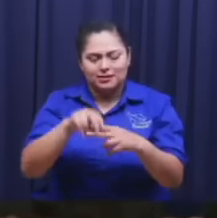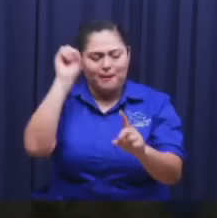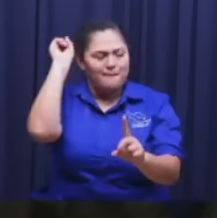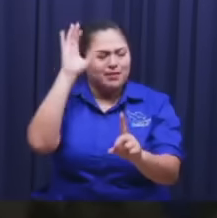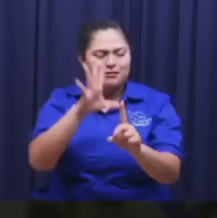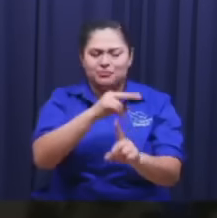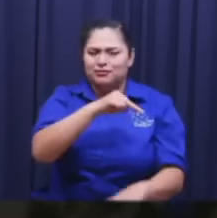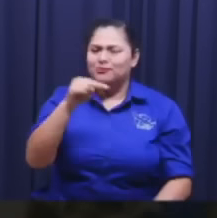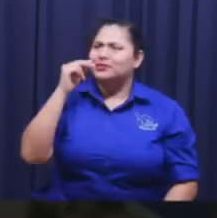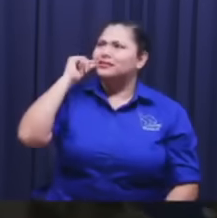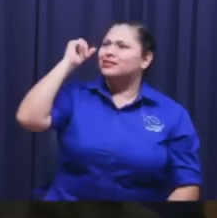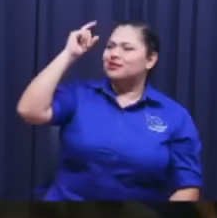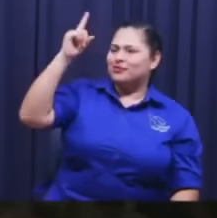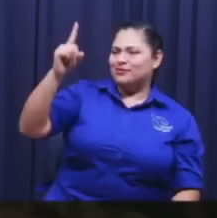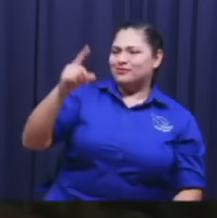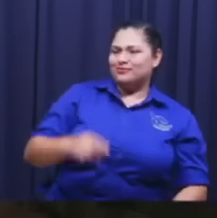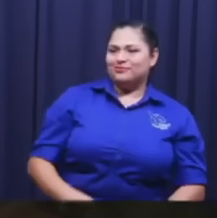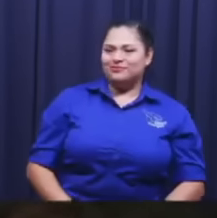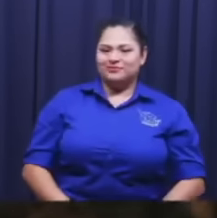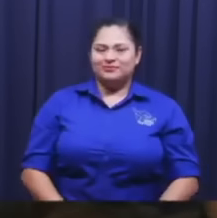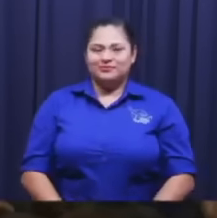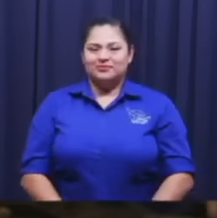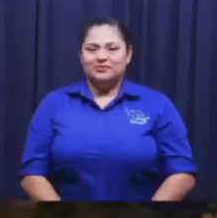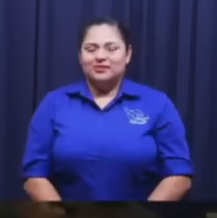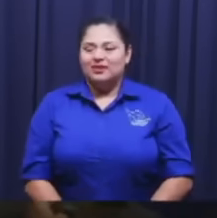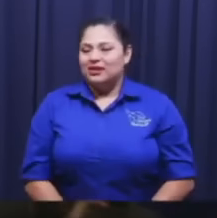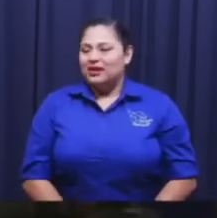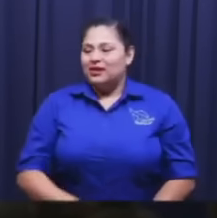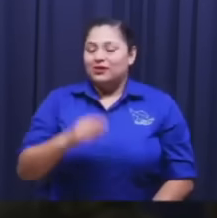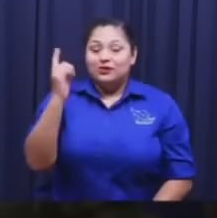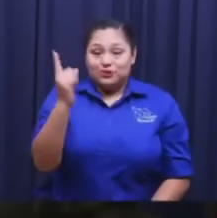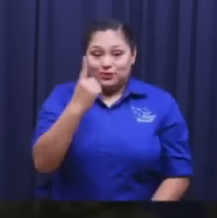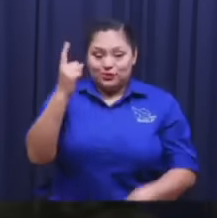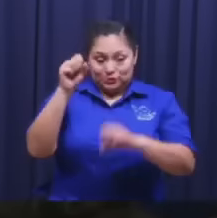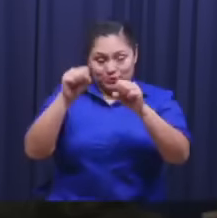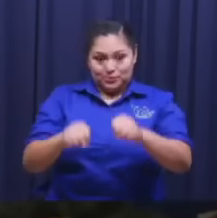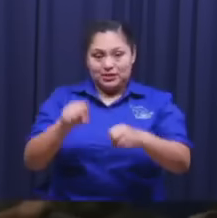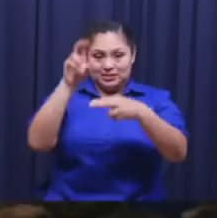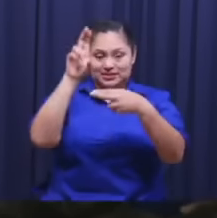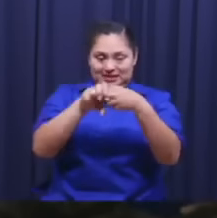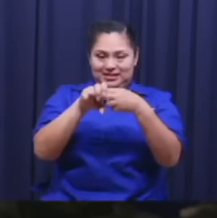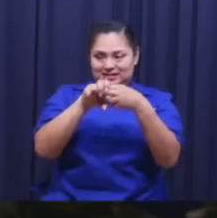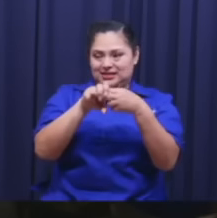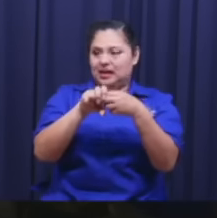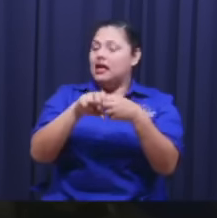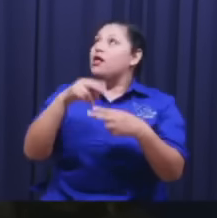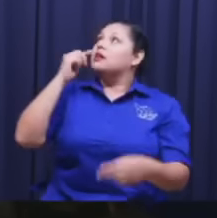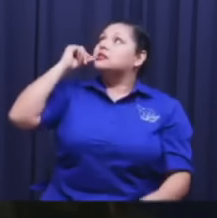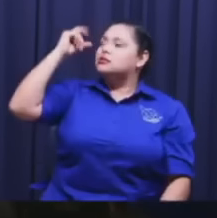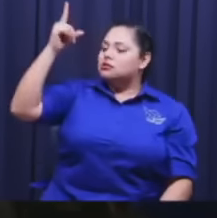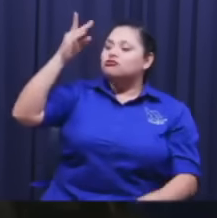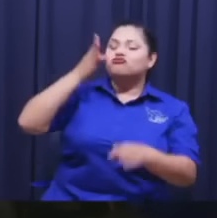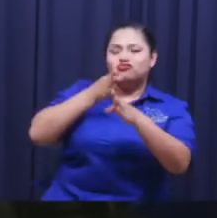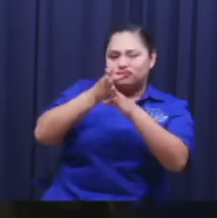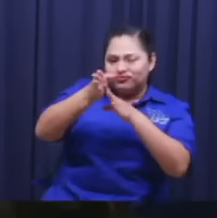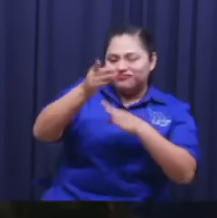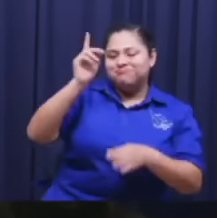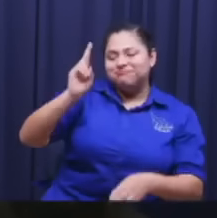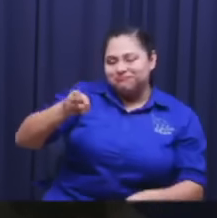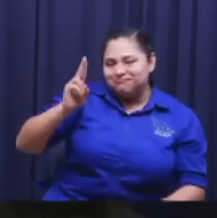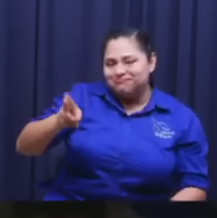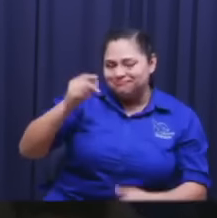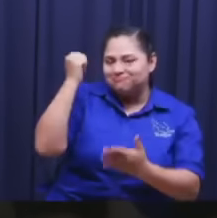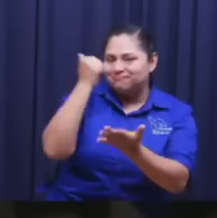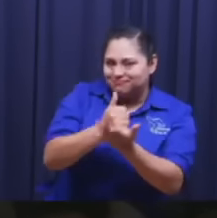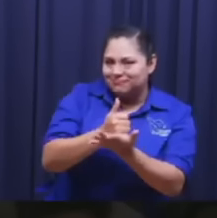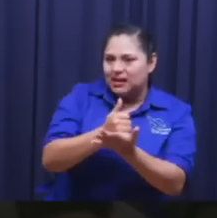Bendito sea el nombre del Señor. Mis hermanos de la alabanza también pueden descender. Sí, ha sido fiel el Señor, ¿verdad?